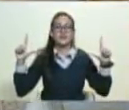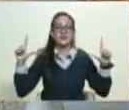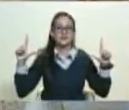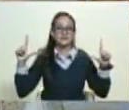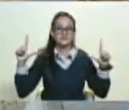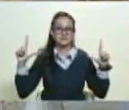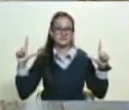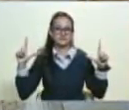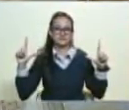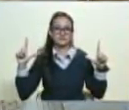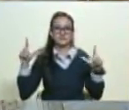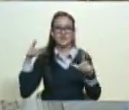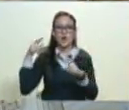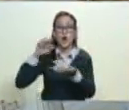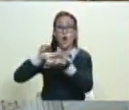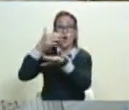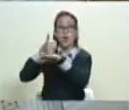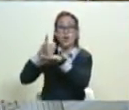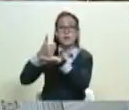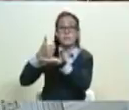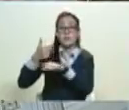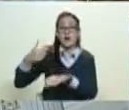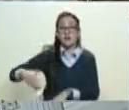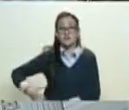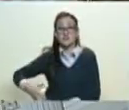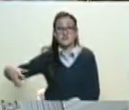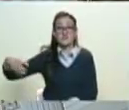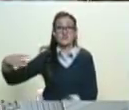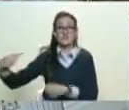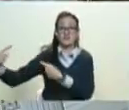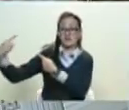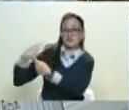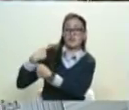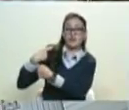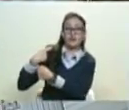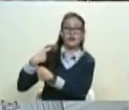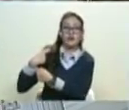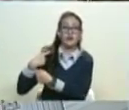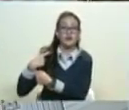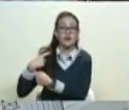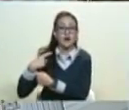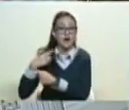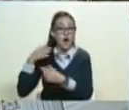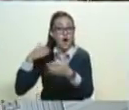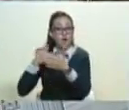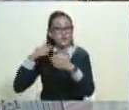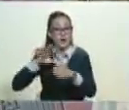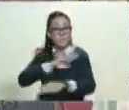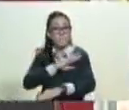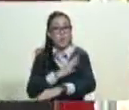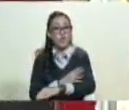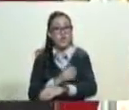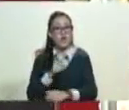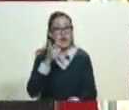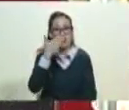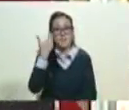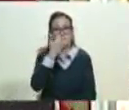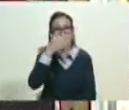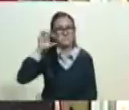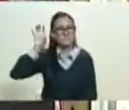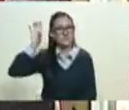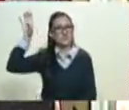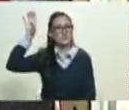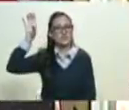minoría burguesa, apátrida, casada siempre con los poderes imperiales y